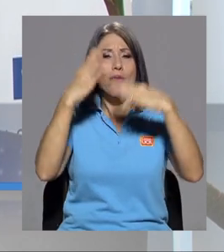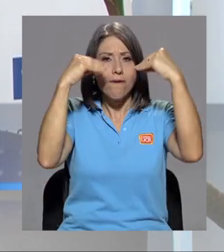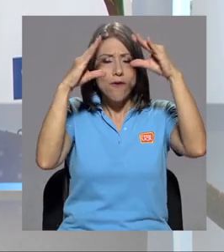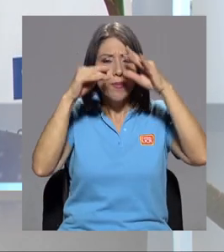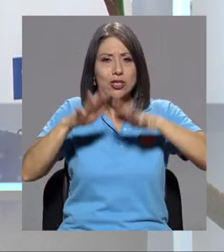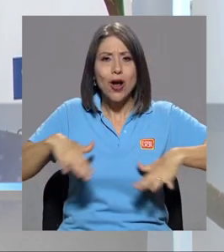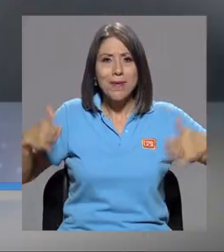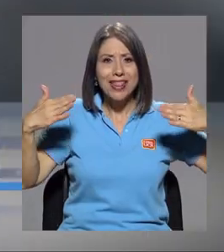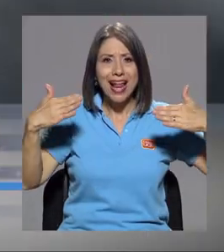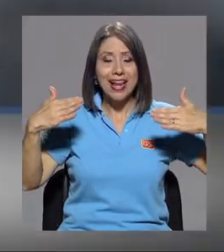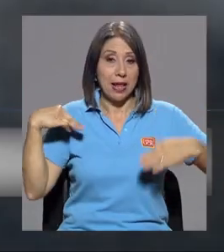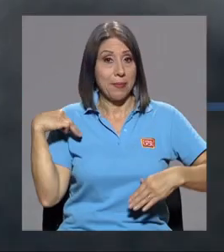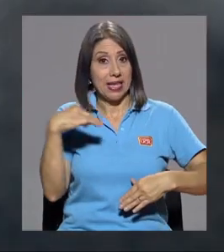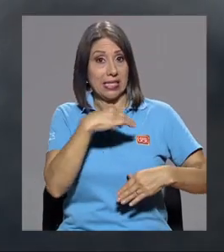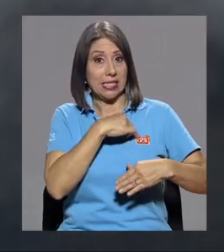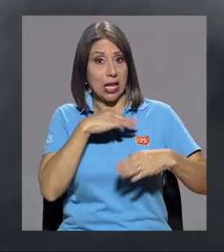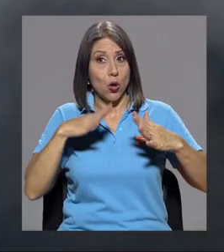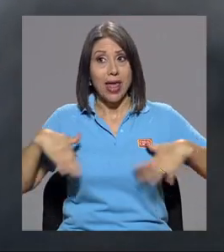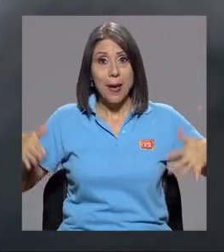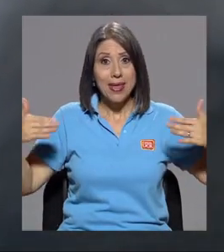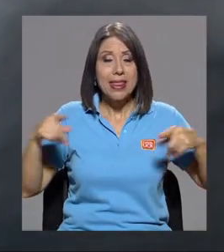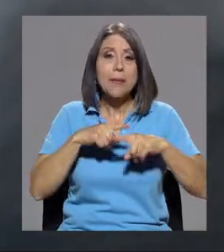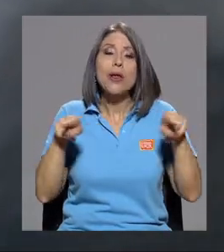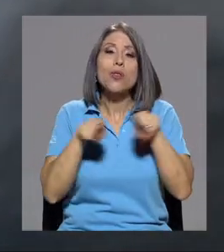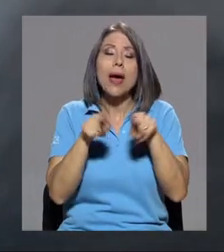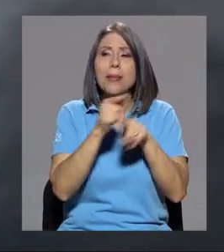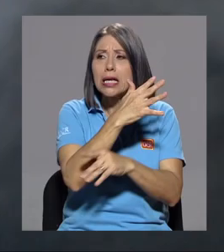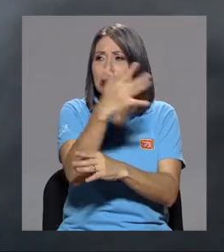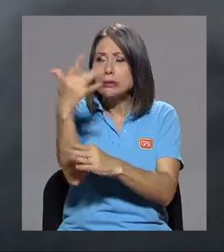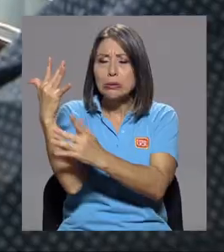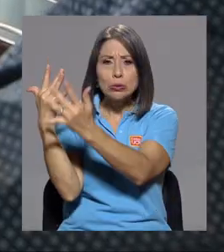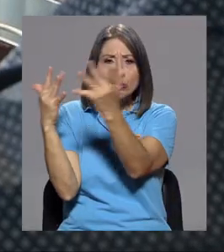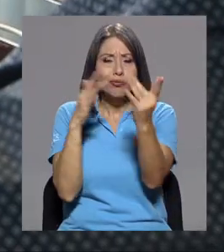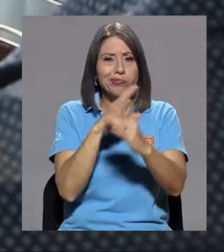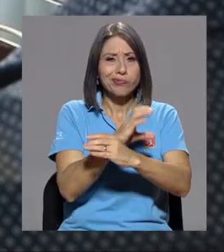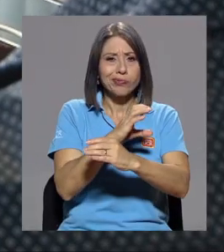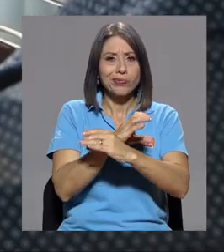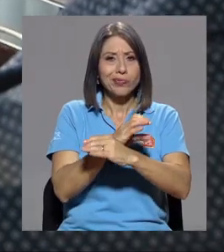de, digamos, del Ministerio de Ambiente, pero más que todo del sector ambiental.